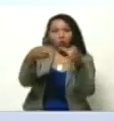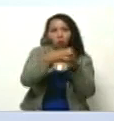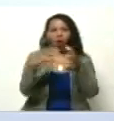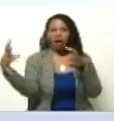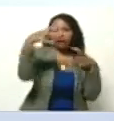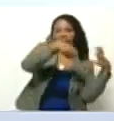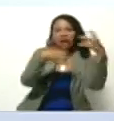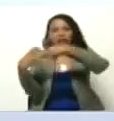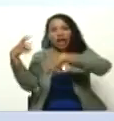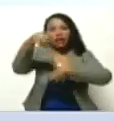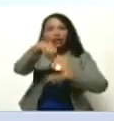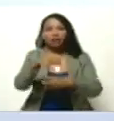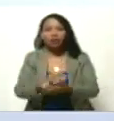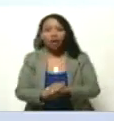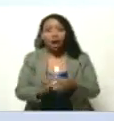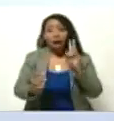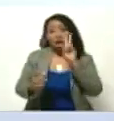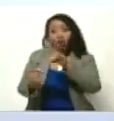Entonces cuando tú ves el